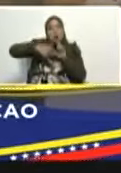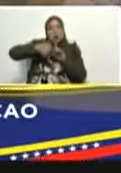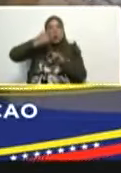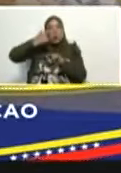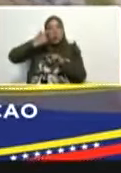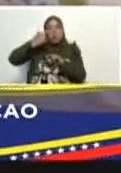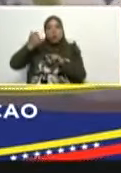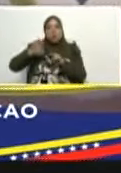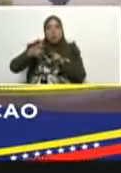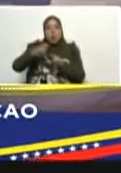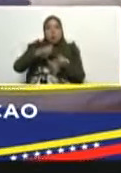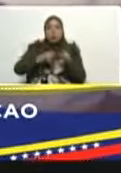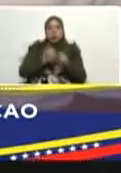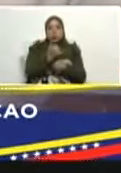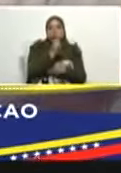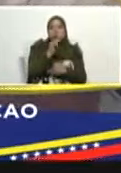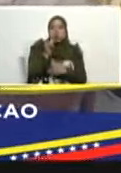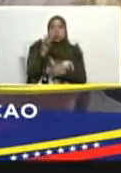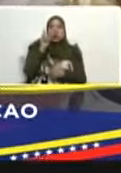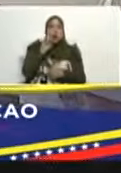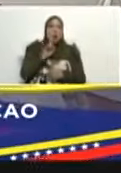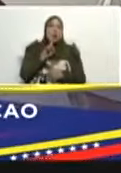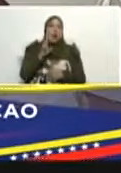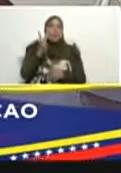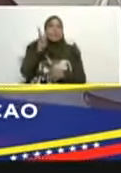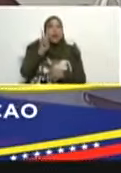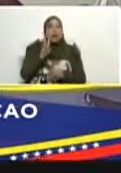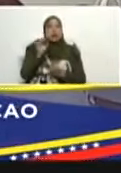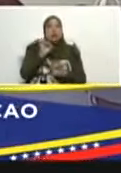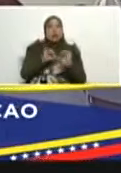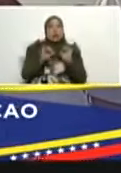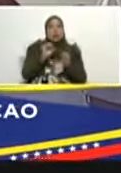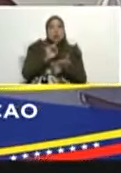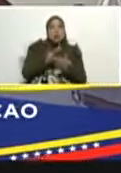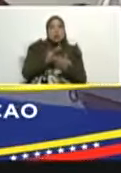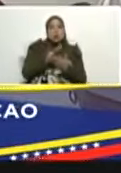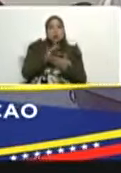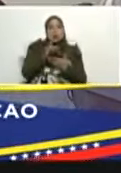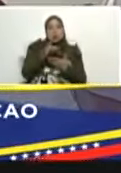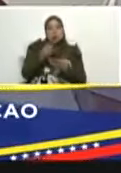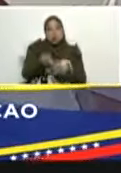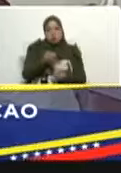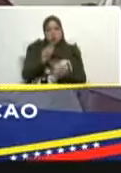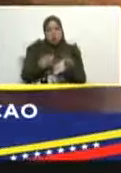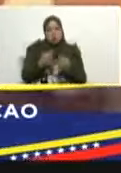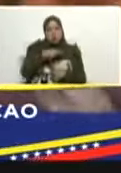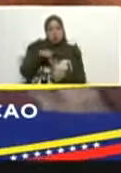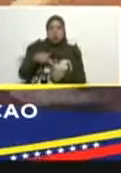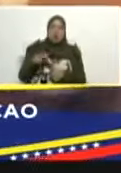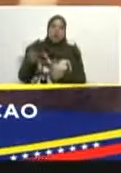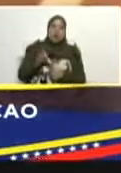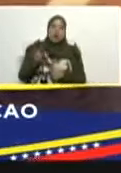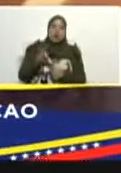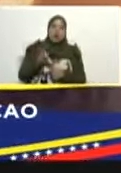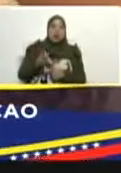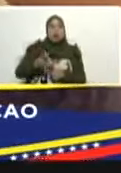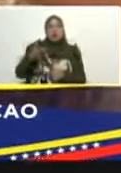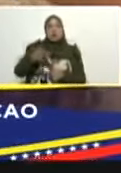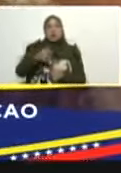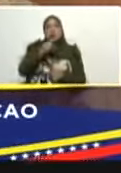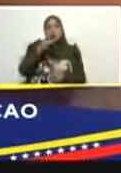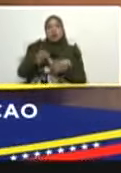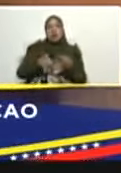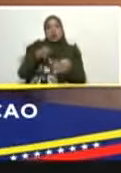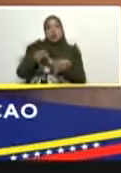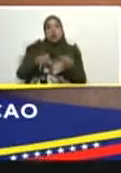hongo de la escoba de bruja, a este patógeno que saldrá de nuestros cultivos y de nuestro país. Es importante